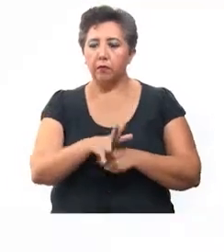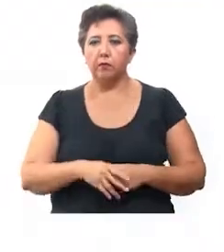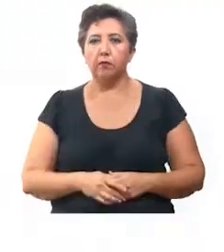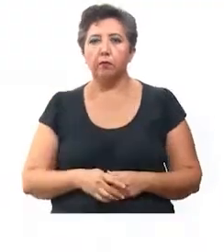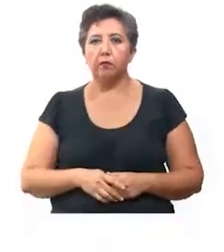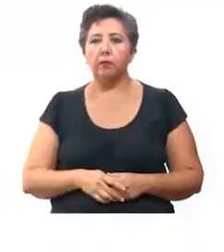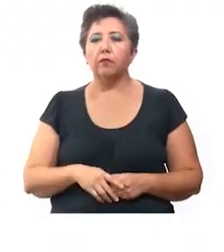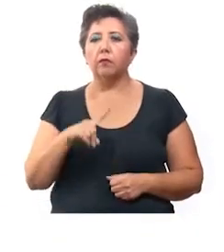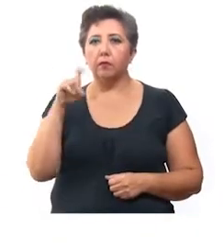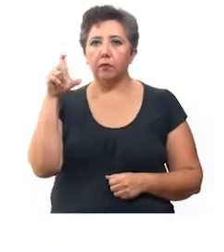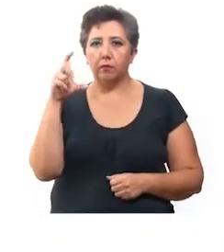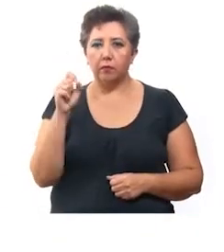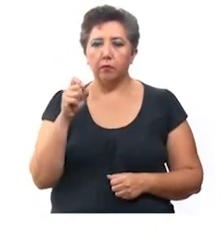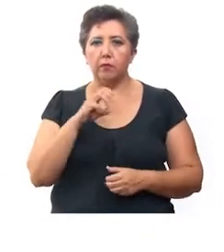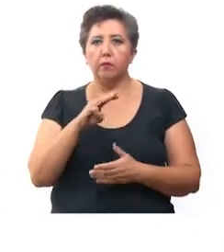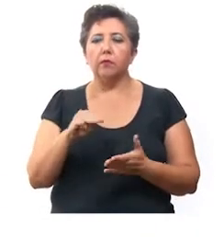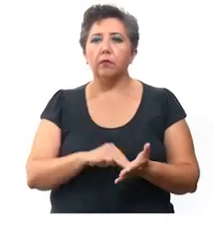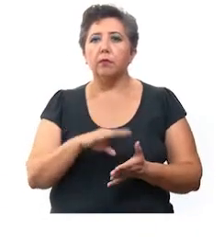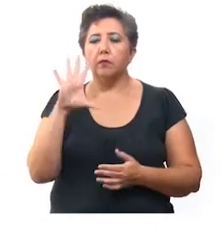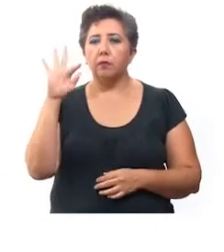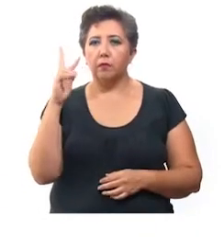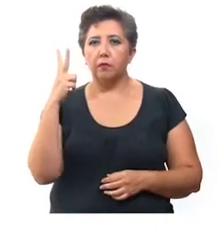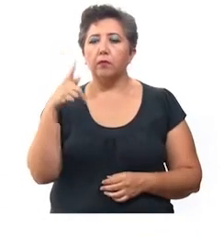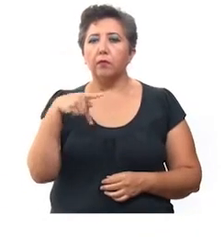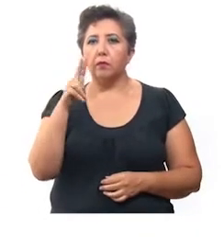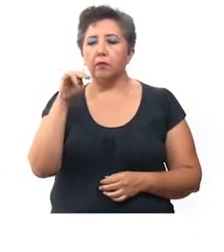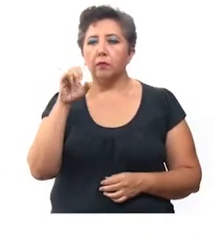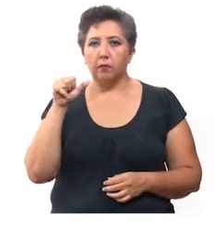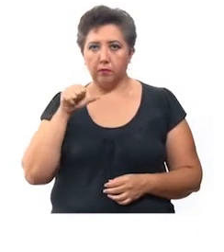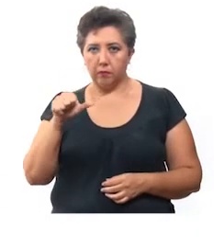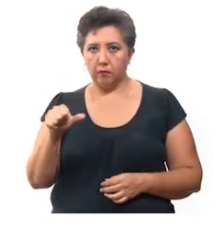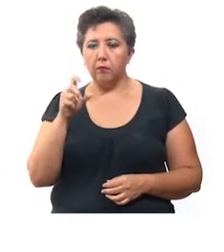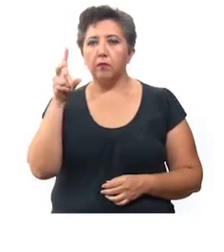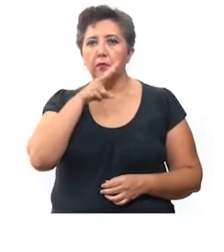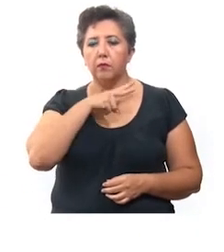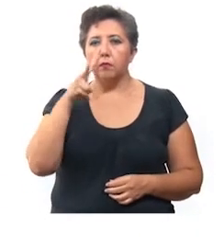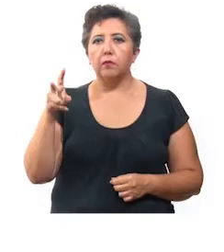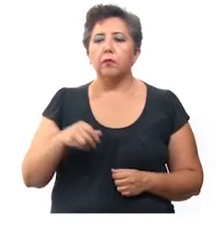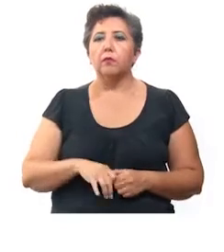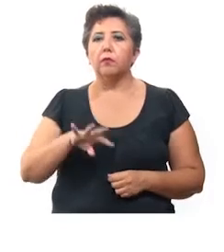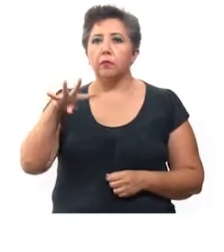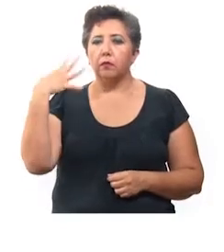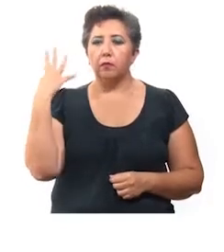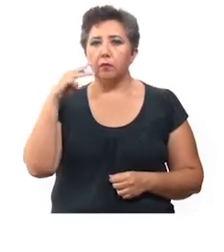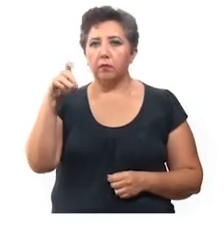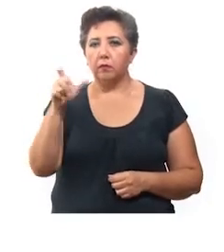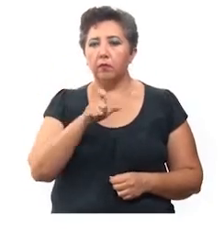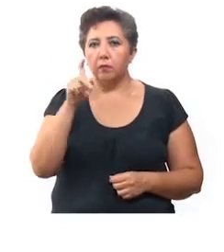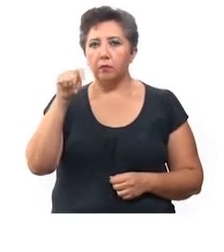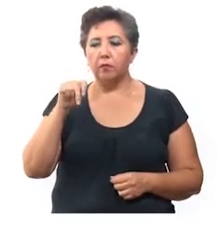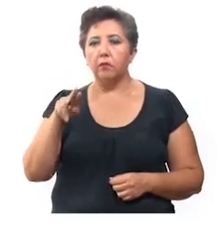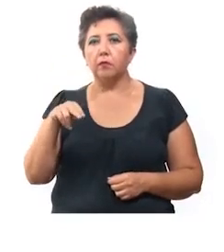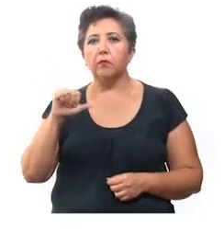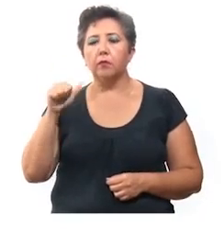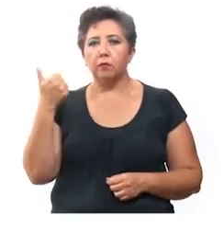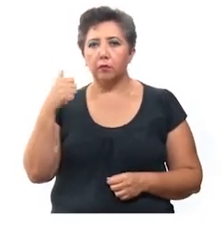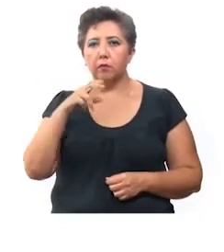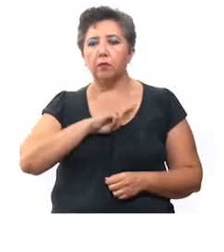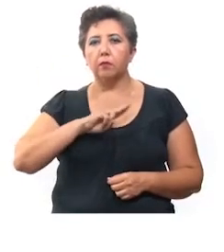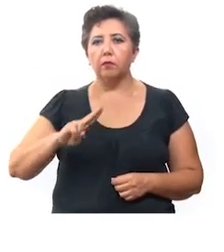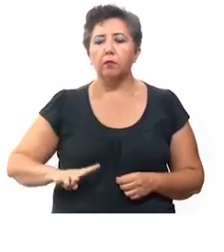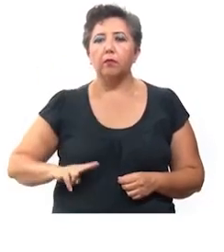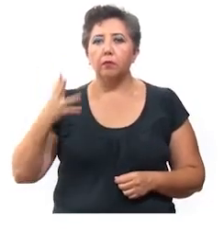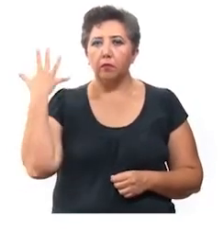coronavirus. 120 en Mérida, 42 en Canacín, 16 en Valladolid, 14 en Maxcanú, 11 en Humán, 10